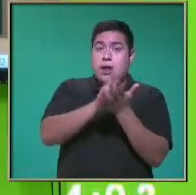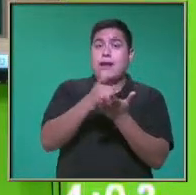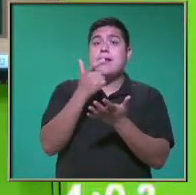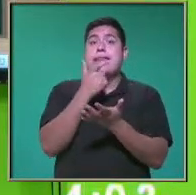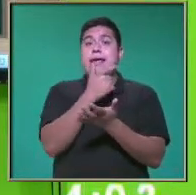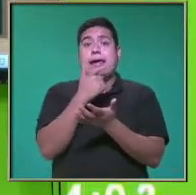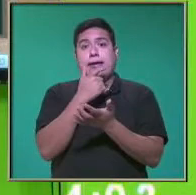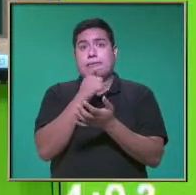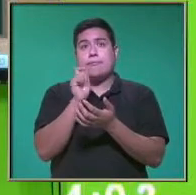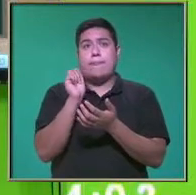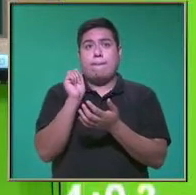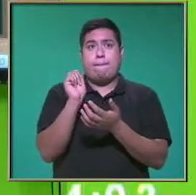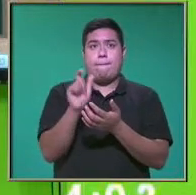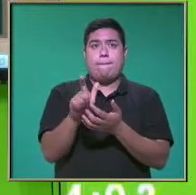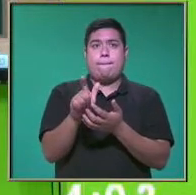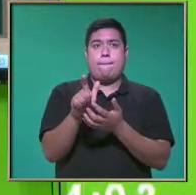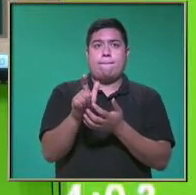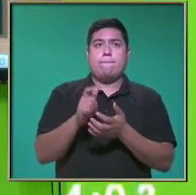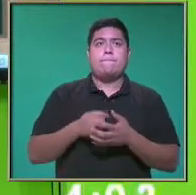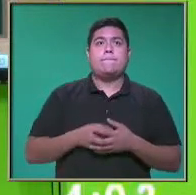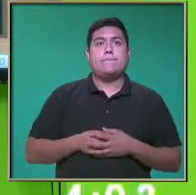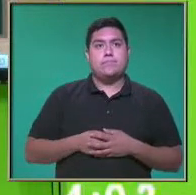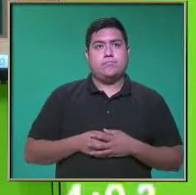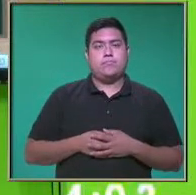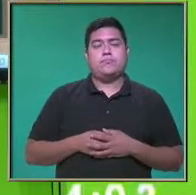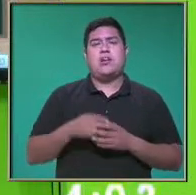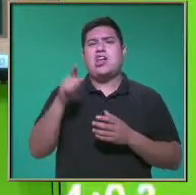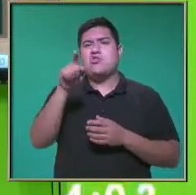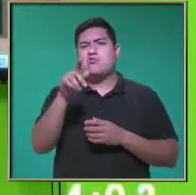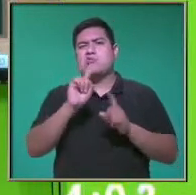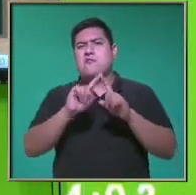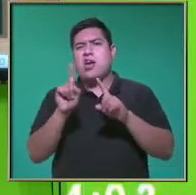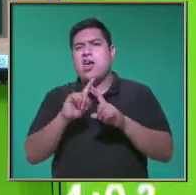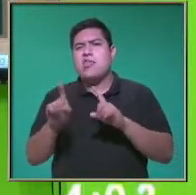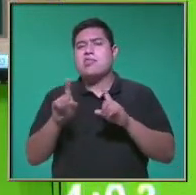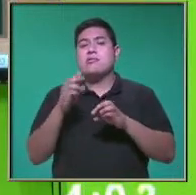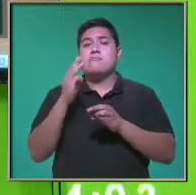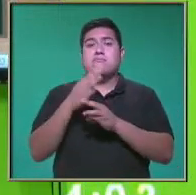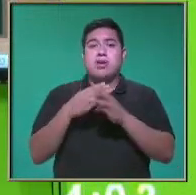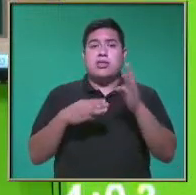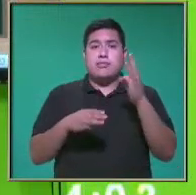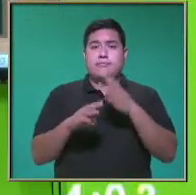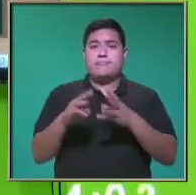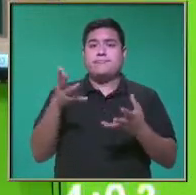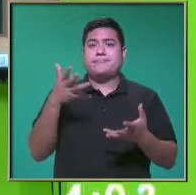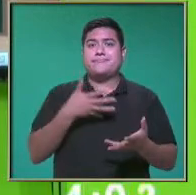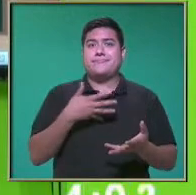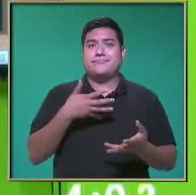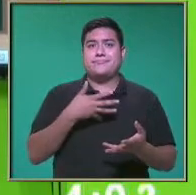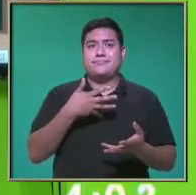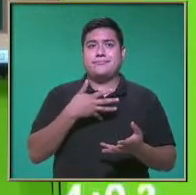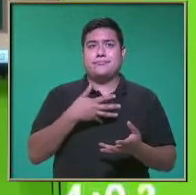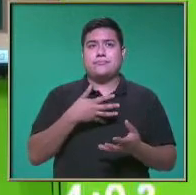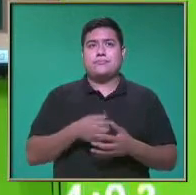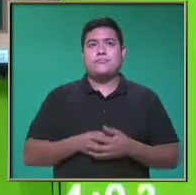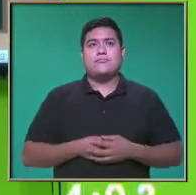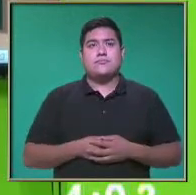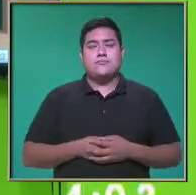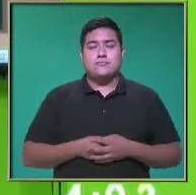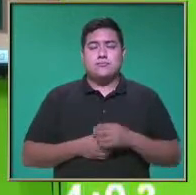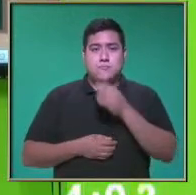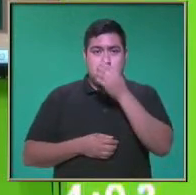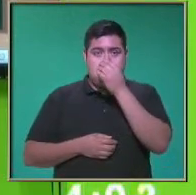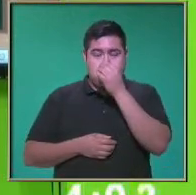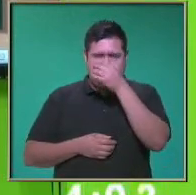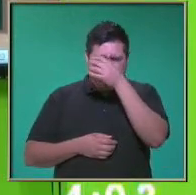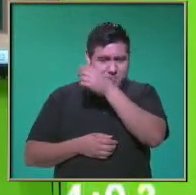el libro que llevas en tu secundaria, tu folder, tu carpeta para guardar tus productos y también, por supuesto, los diccionarios bilingüe